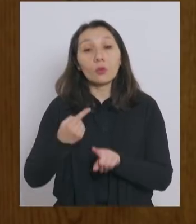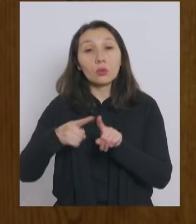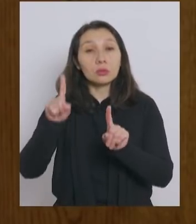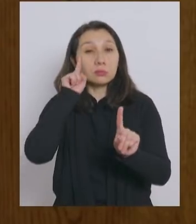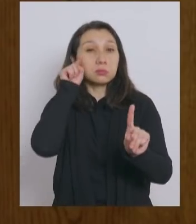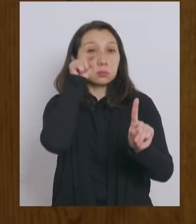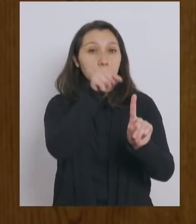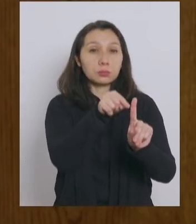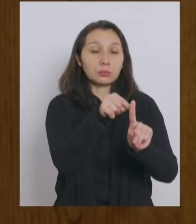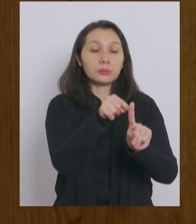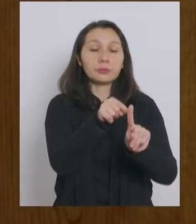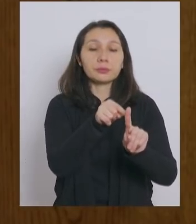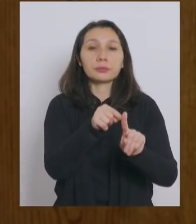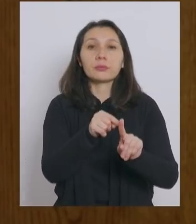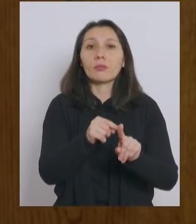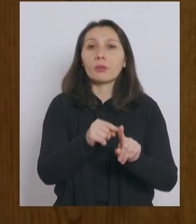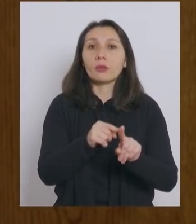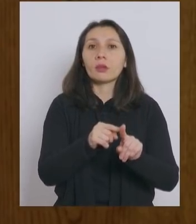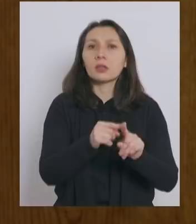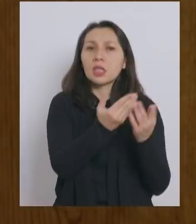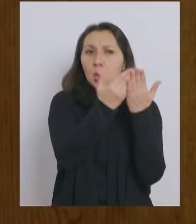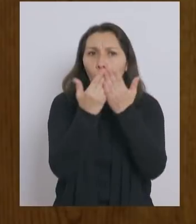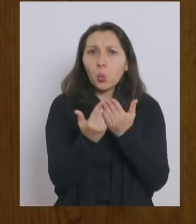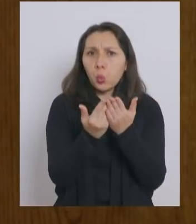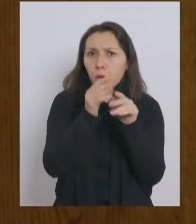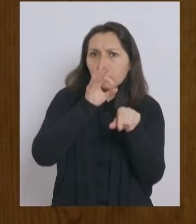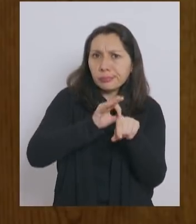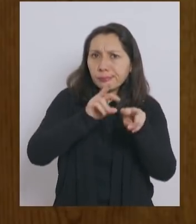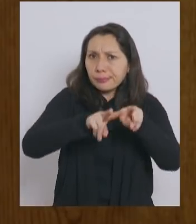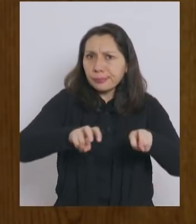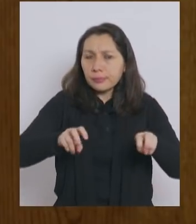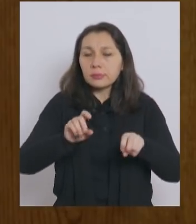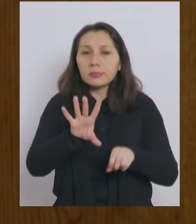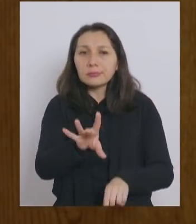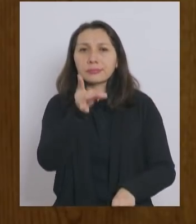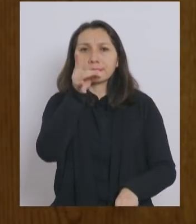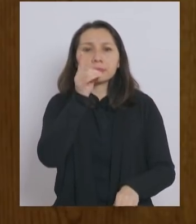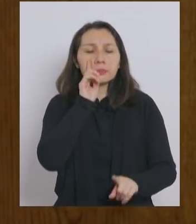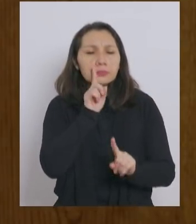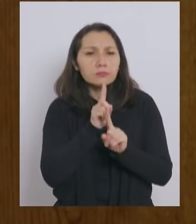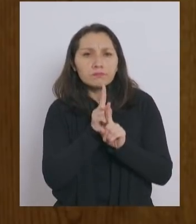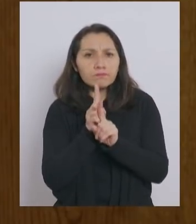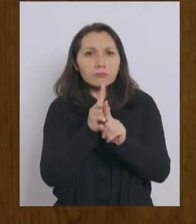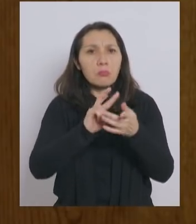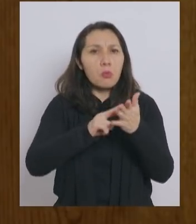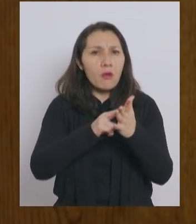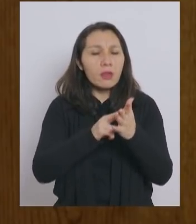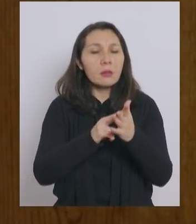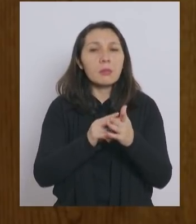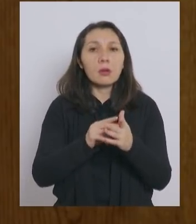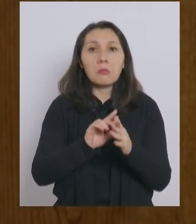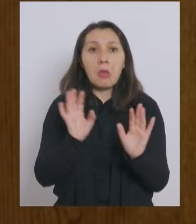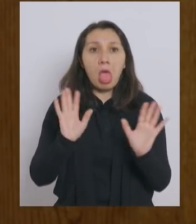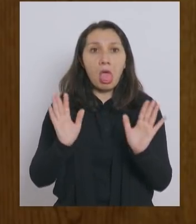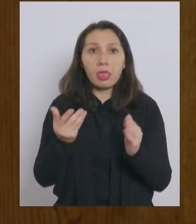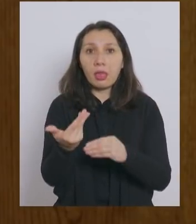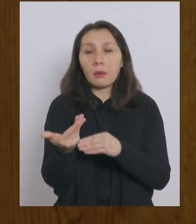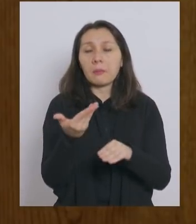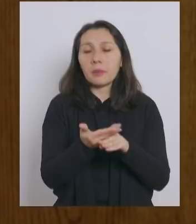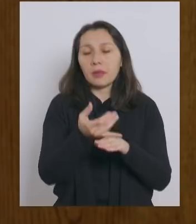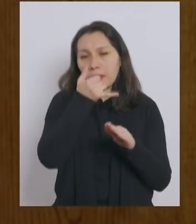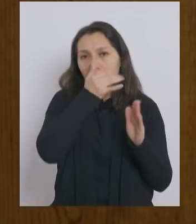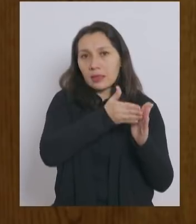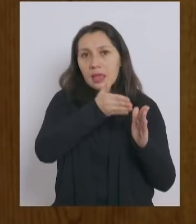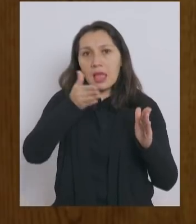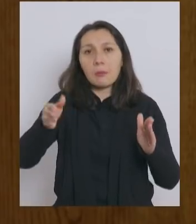Otros de los objetivos que medía el estudio clínico era identificar y seguir los eventos adversos no solicitados en un periodo